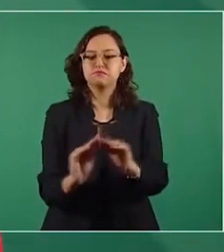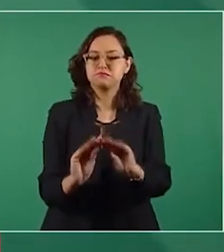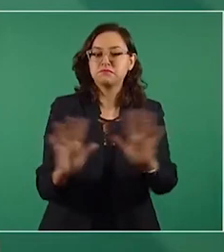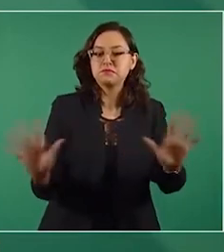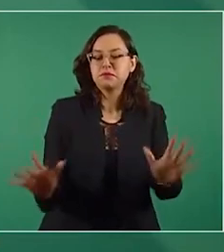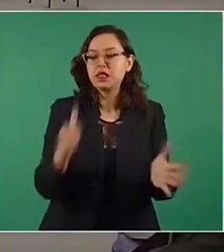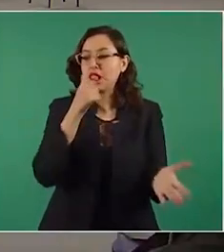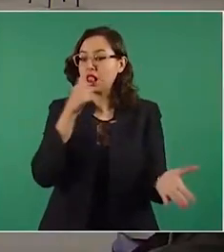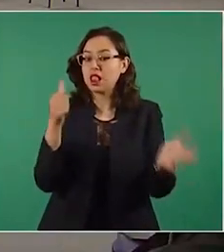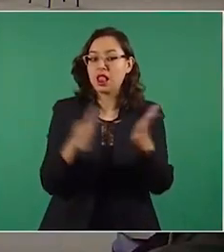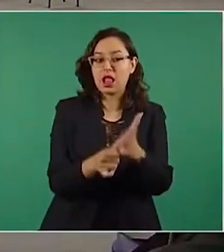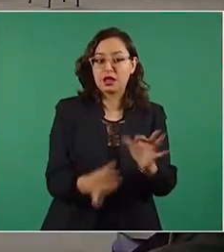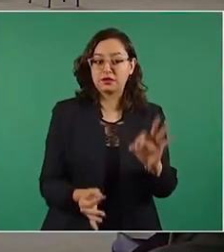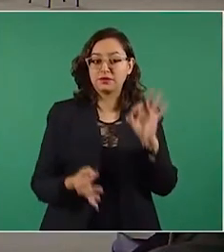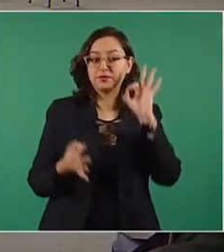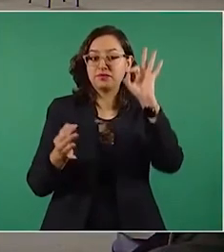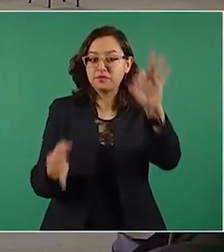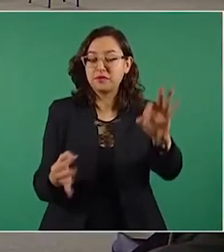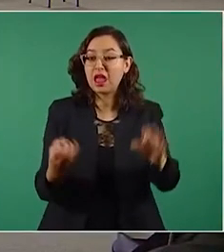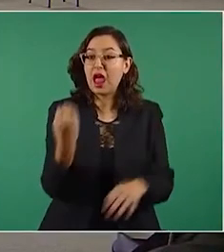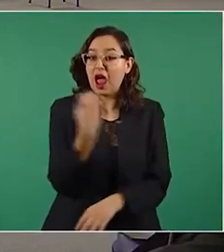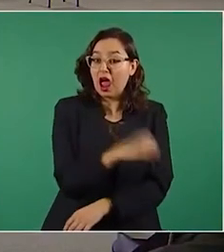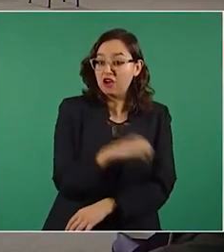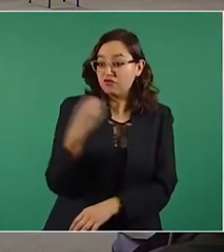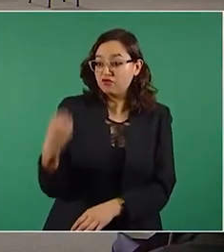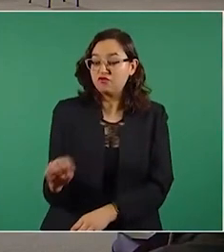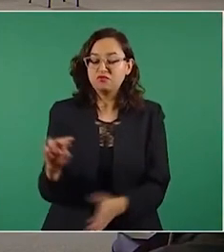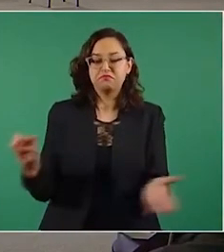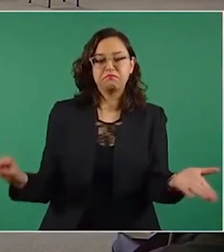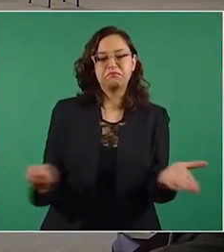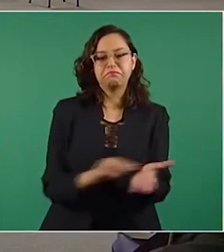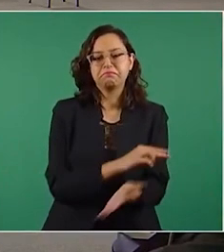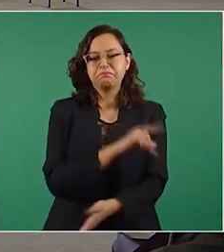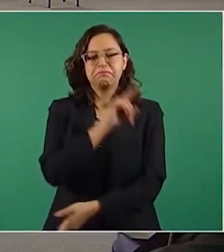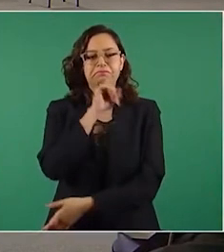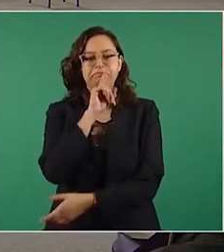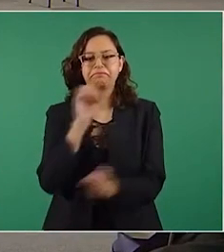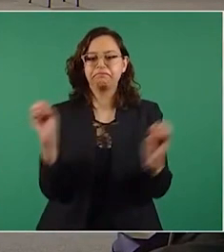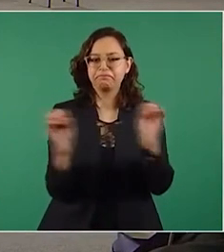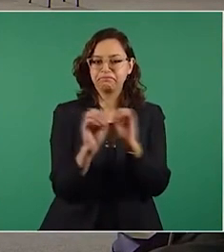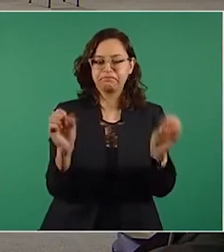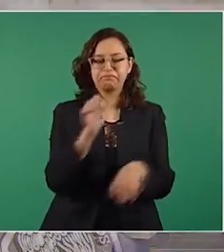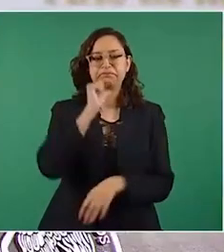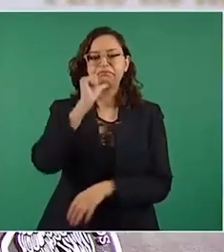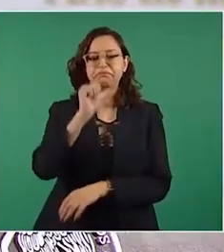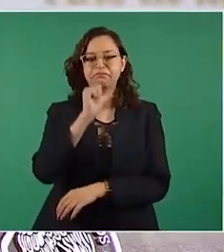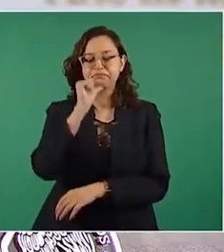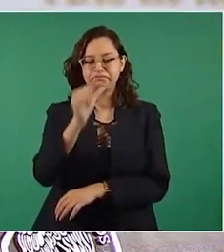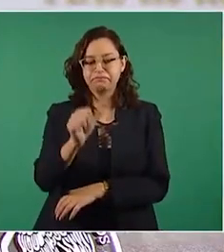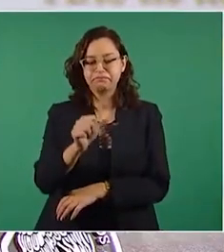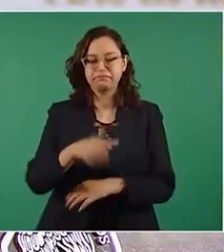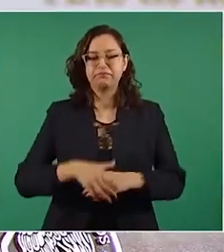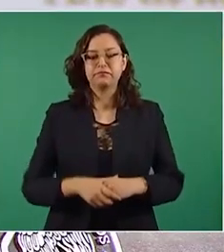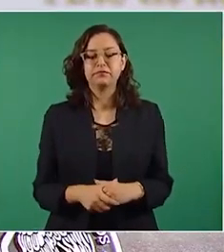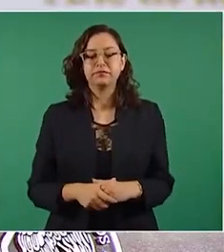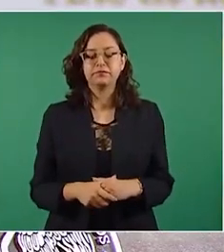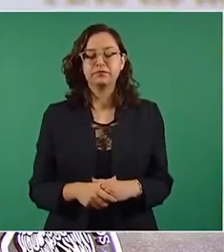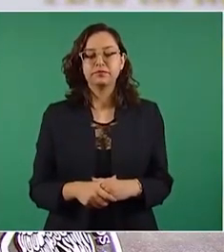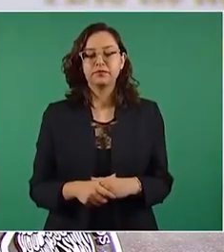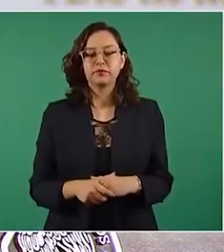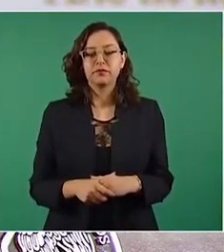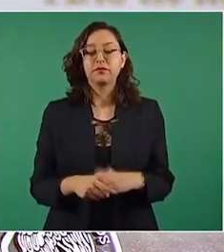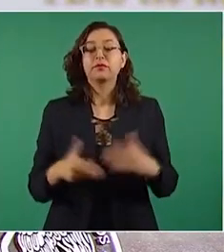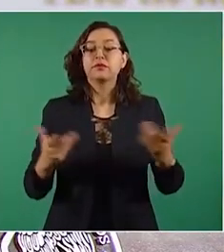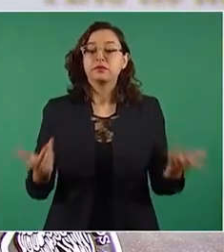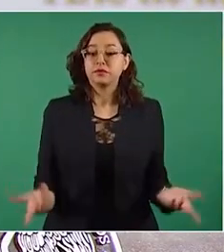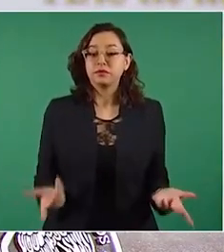que no se pedirá ninguna carta responsiva a los padres de familia en el regreso a las clases presenciales.